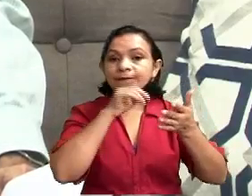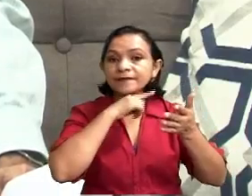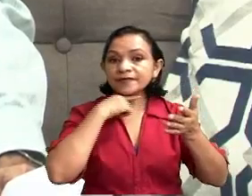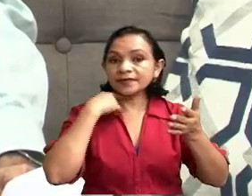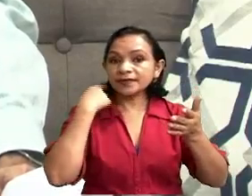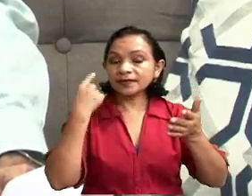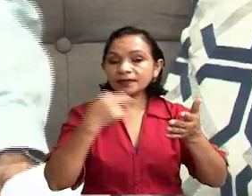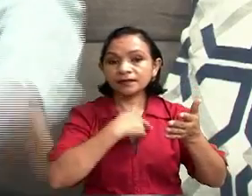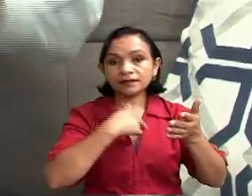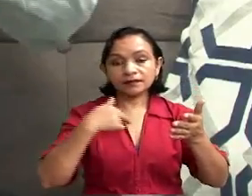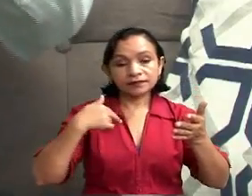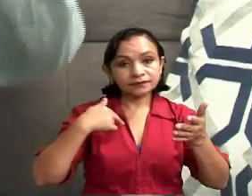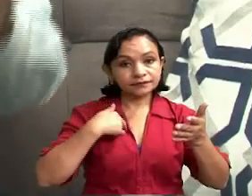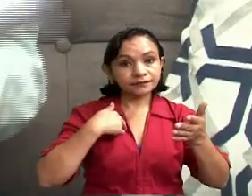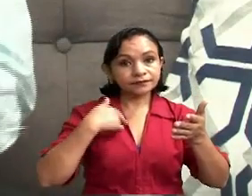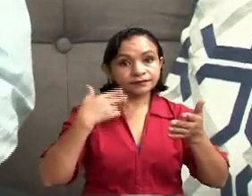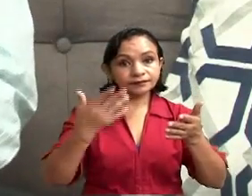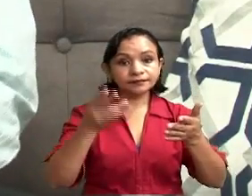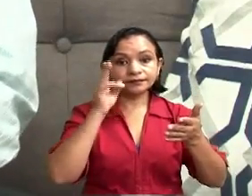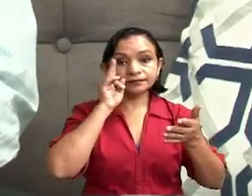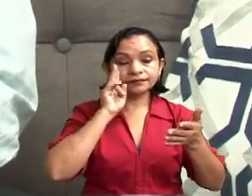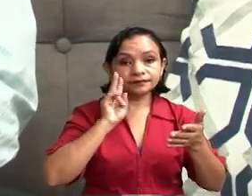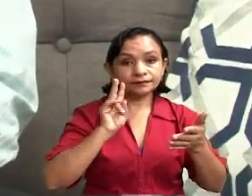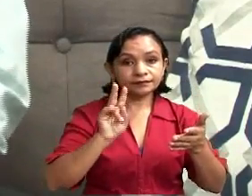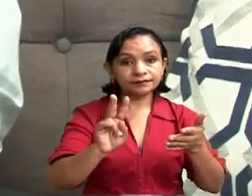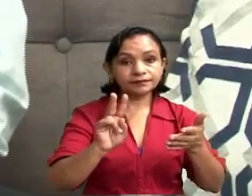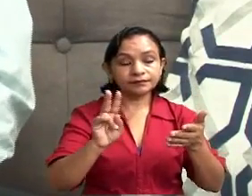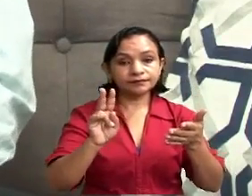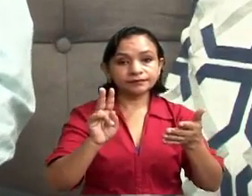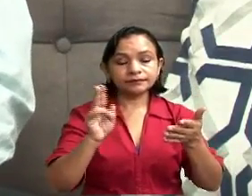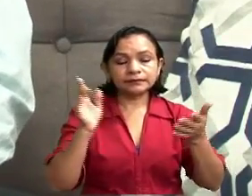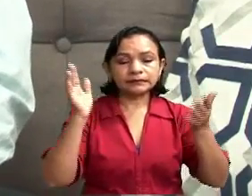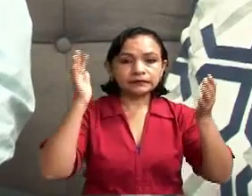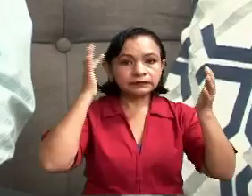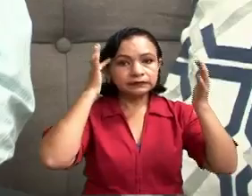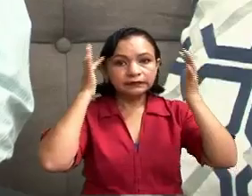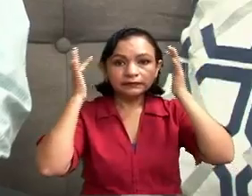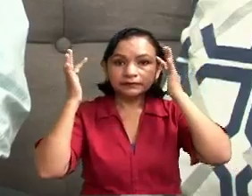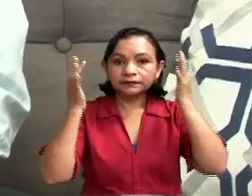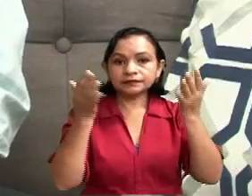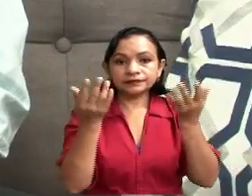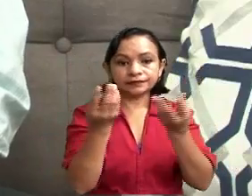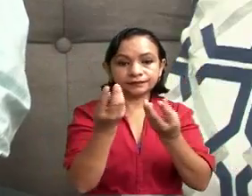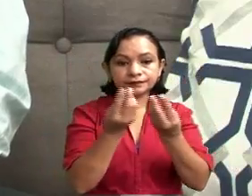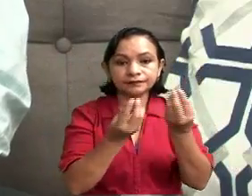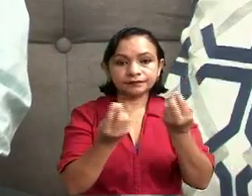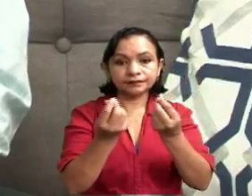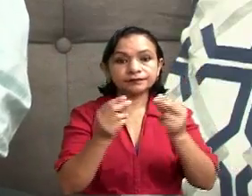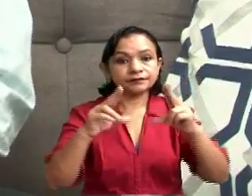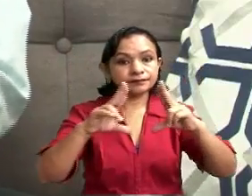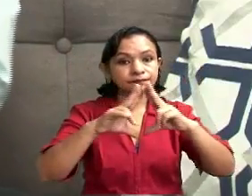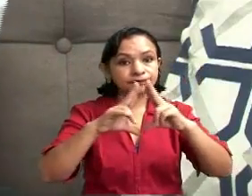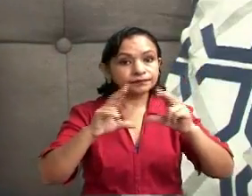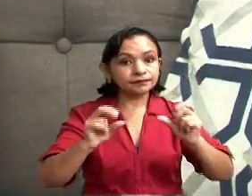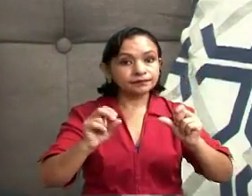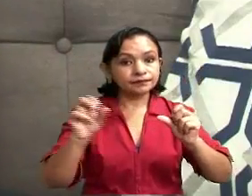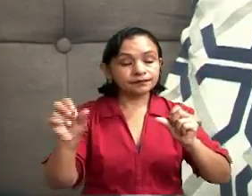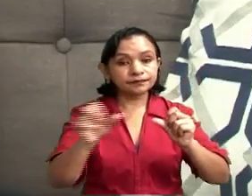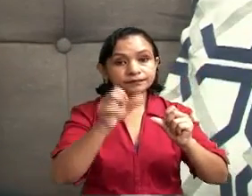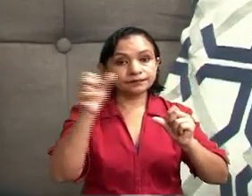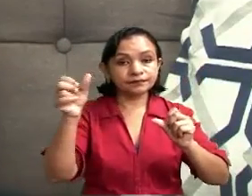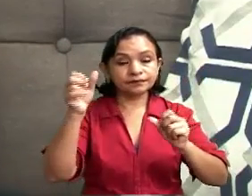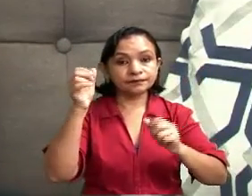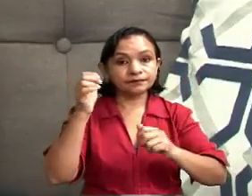efectivamente se crea un panorama muy preocupante para la economía nacional. Así es. Entonces, otro